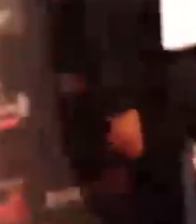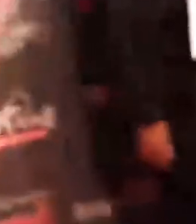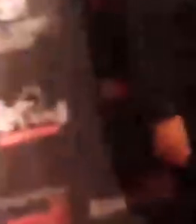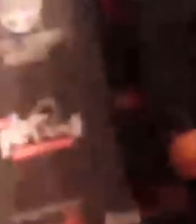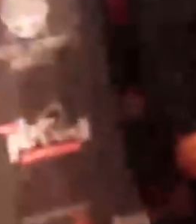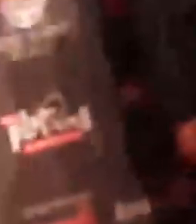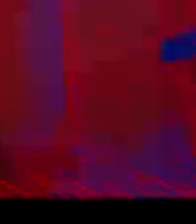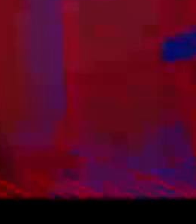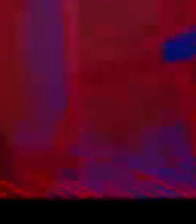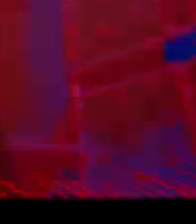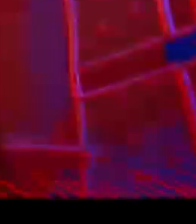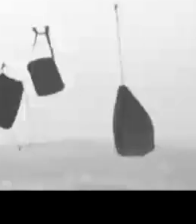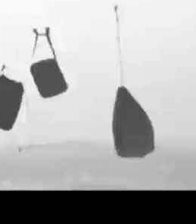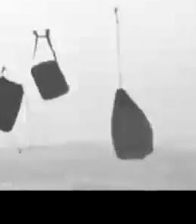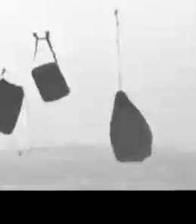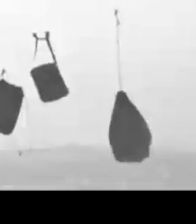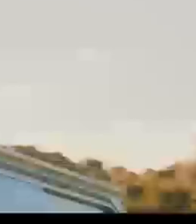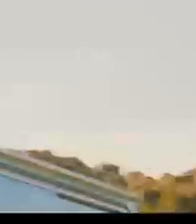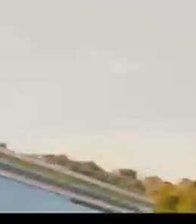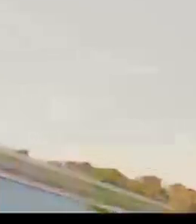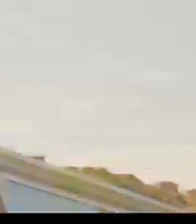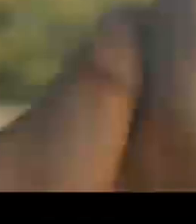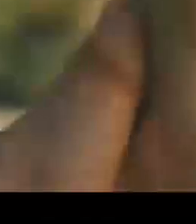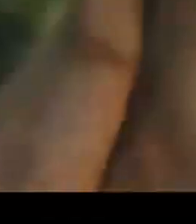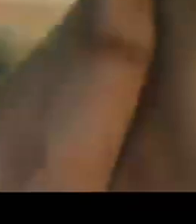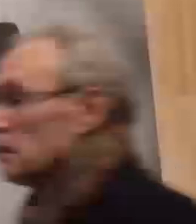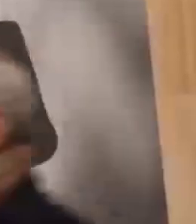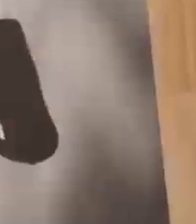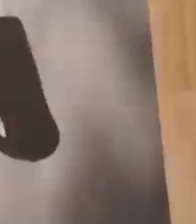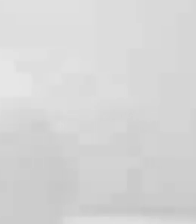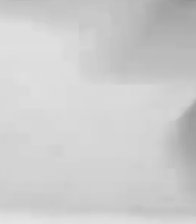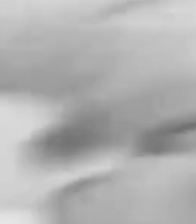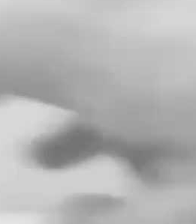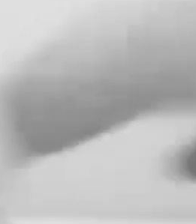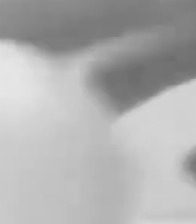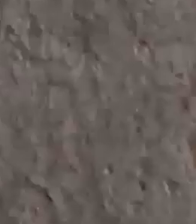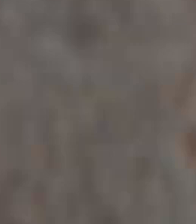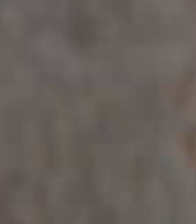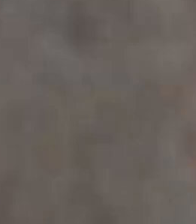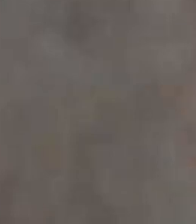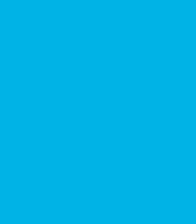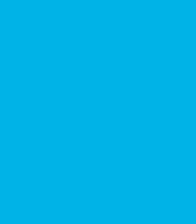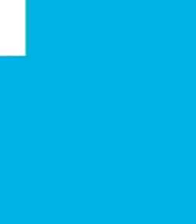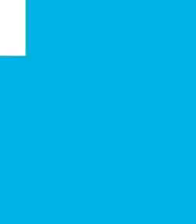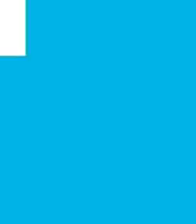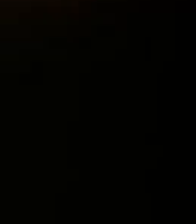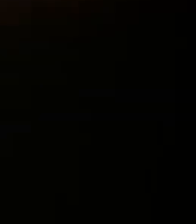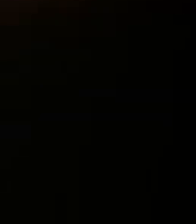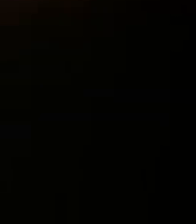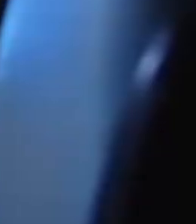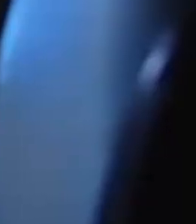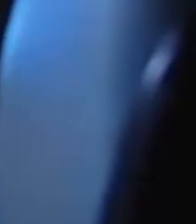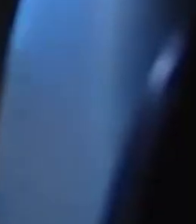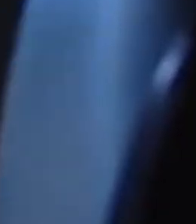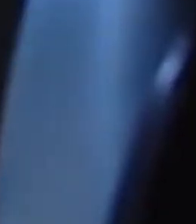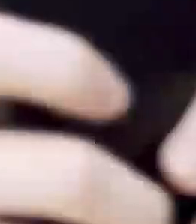entretenimiento. Eres como yo. De música, cine, arte, tecnología y tendencias.